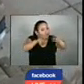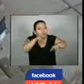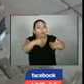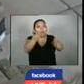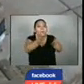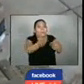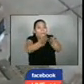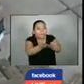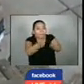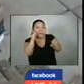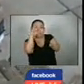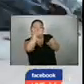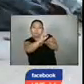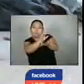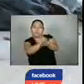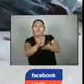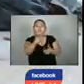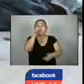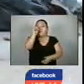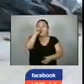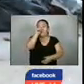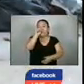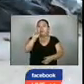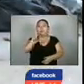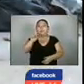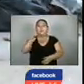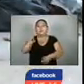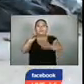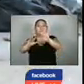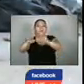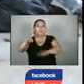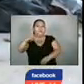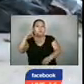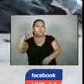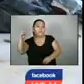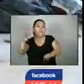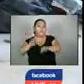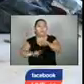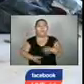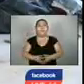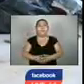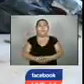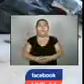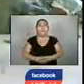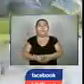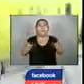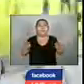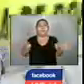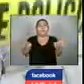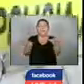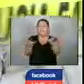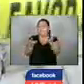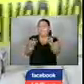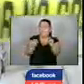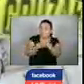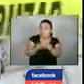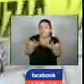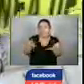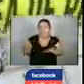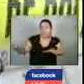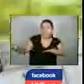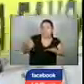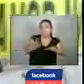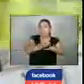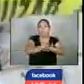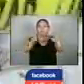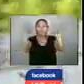se ha decomisado droga valorada en 118 millones de dólares. Al total de todo lo que se ha incautado dentro